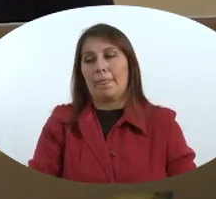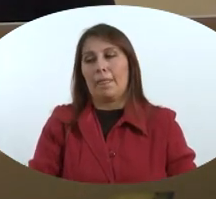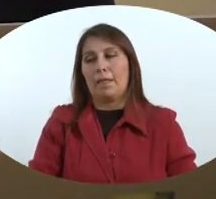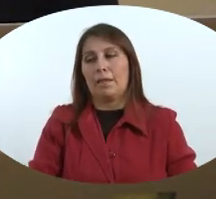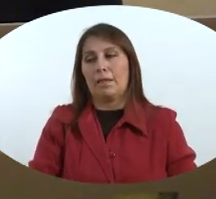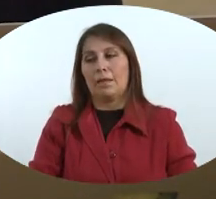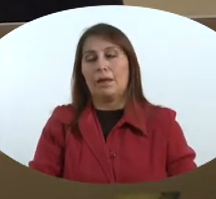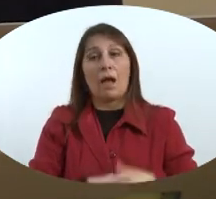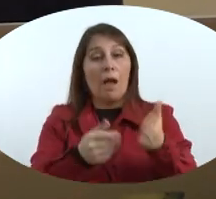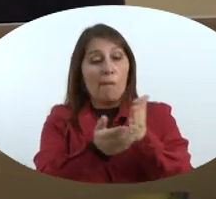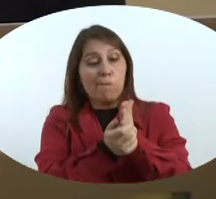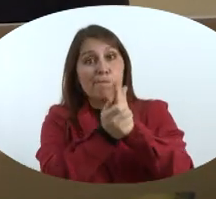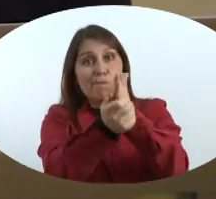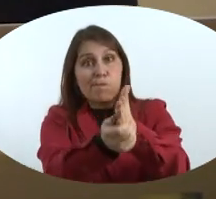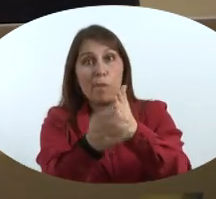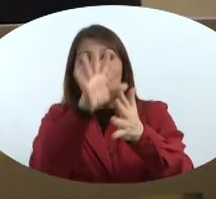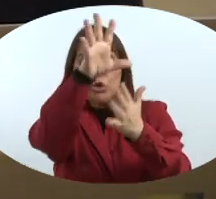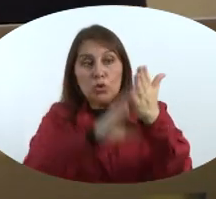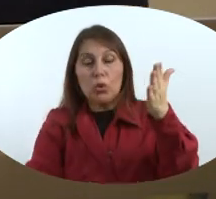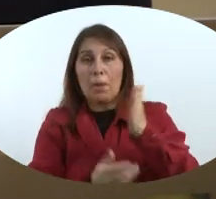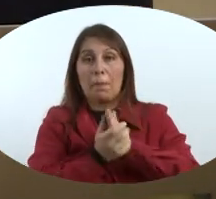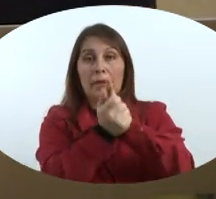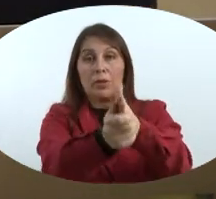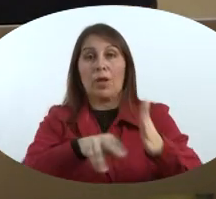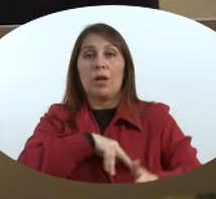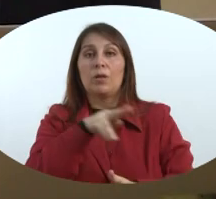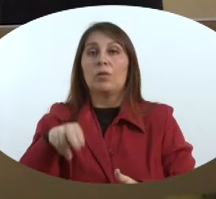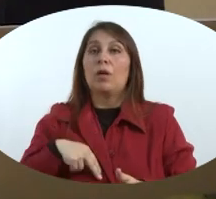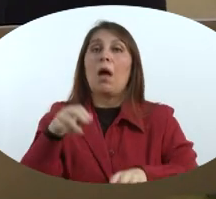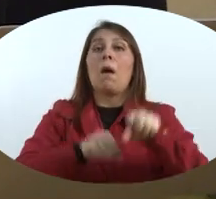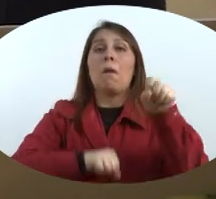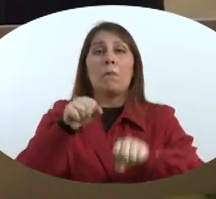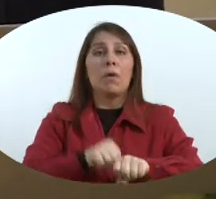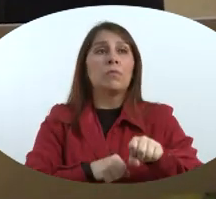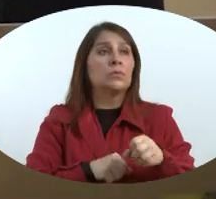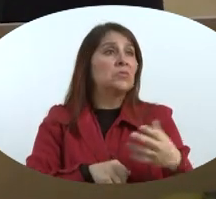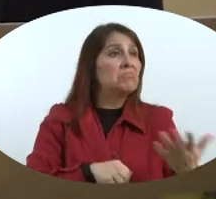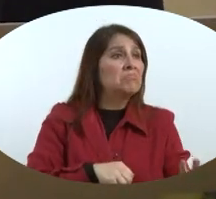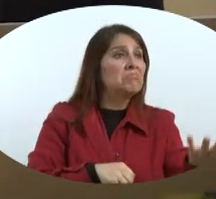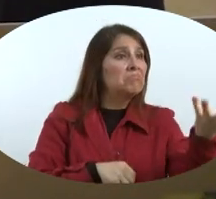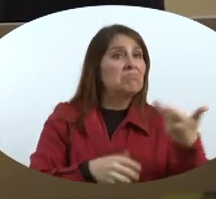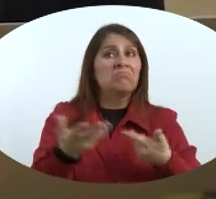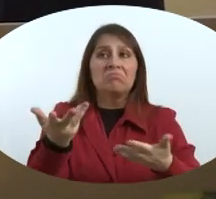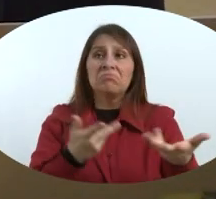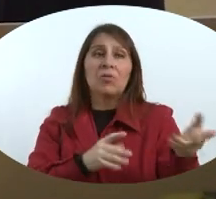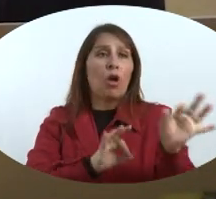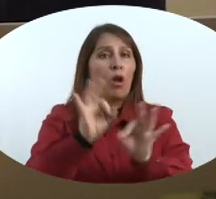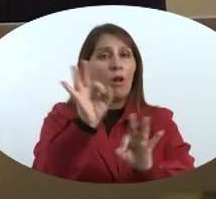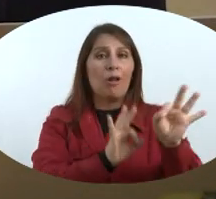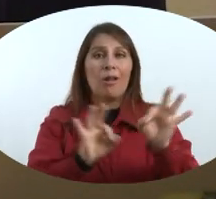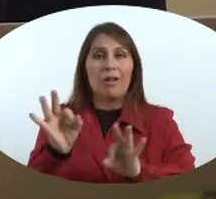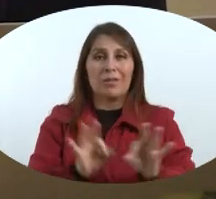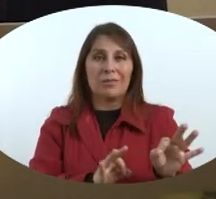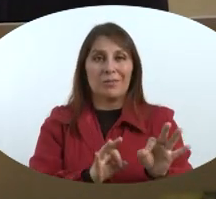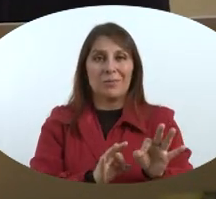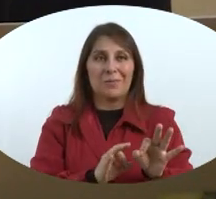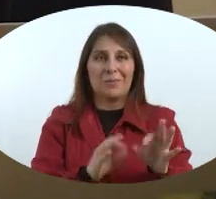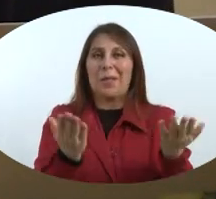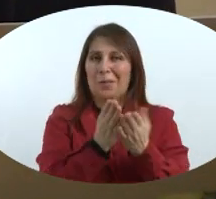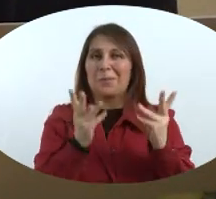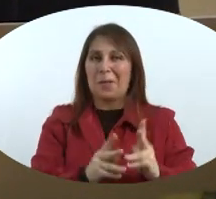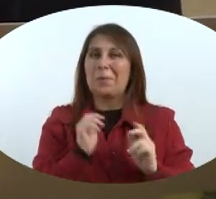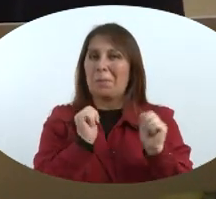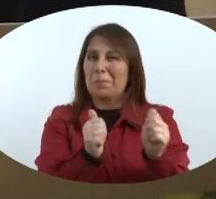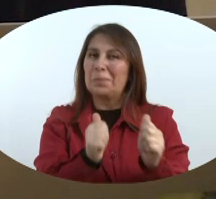estas digamos metodologías podemos acoger las diferentes formas de organización de los estudiantes vemos